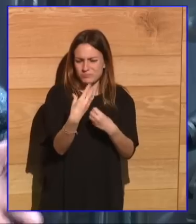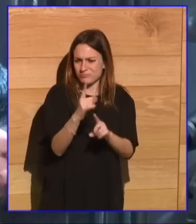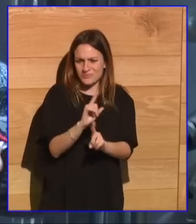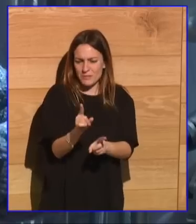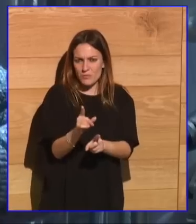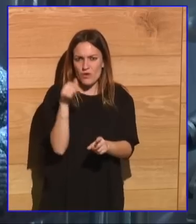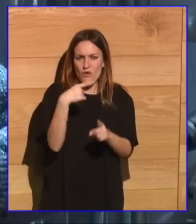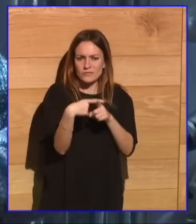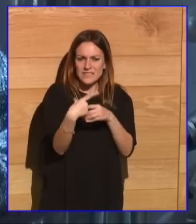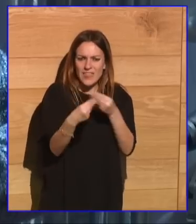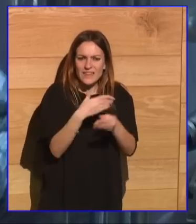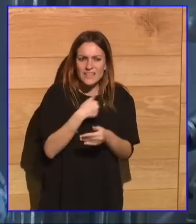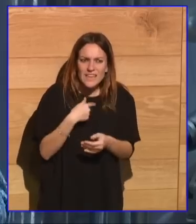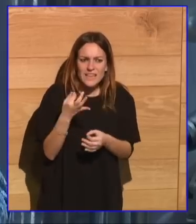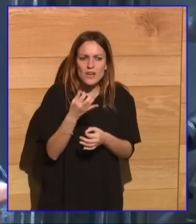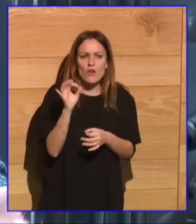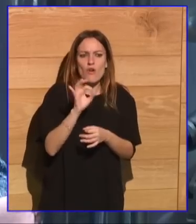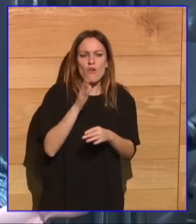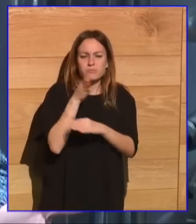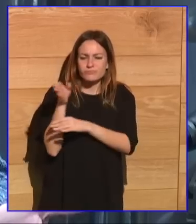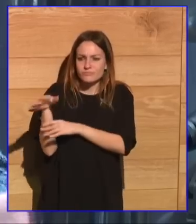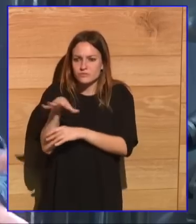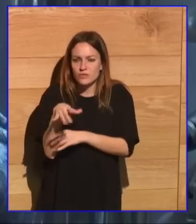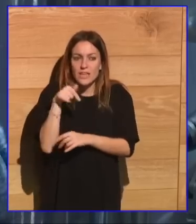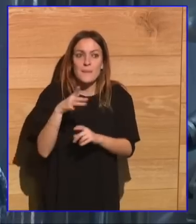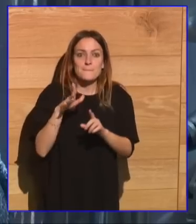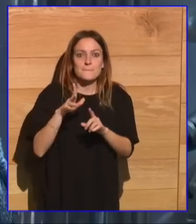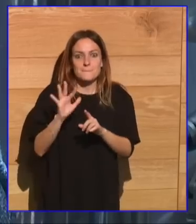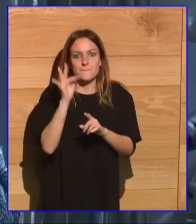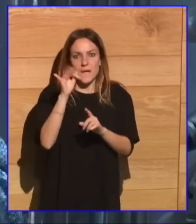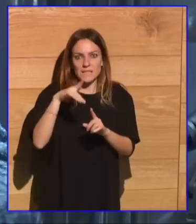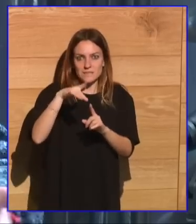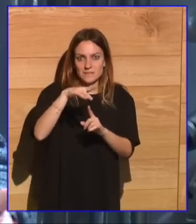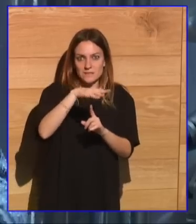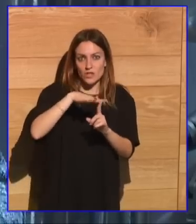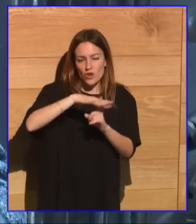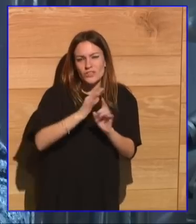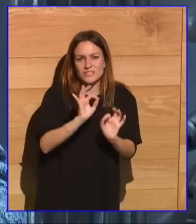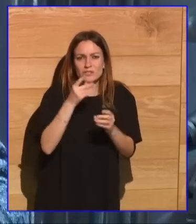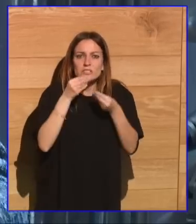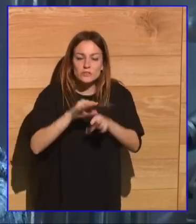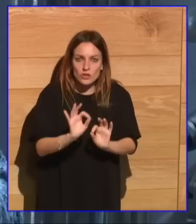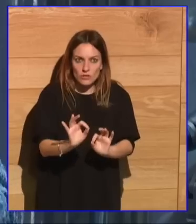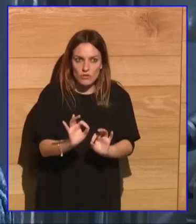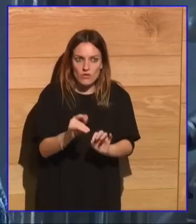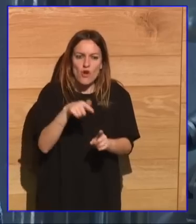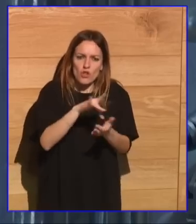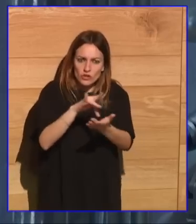hacer ni a dónde quiere ir. Y luego el contexto histórico, efectivamente, lo que sucedió fue espantoso.